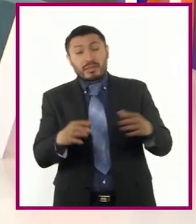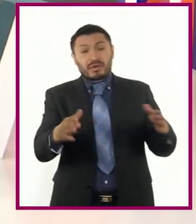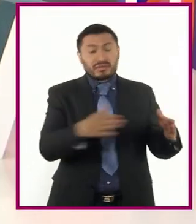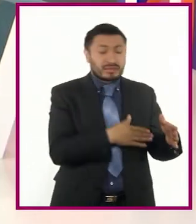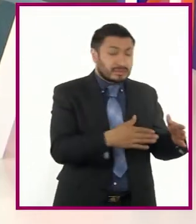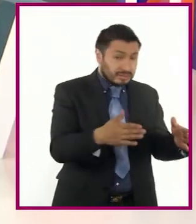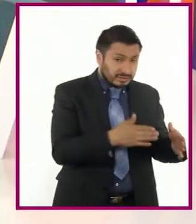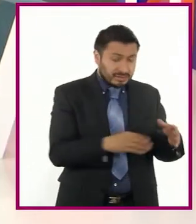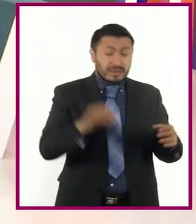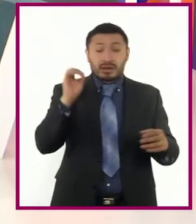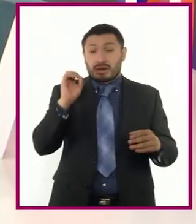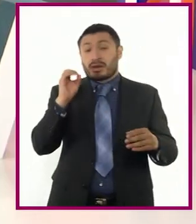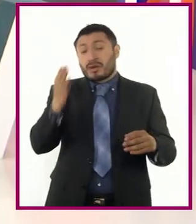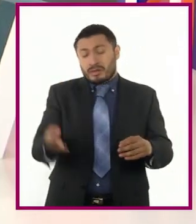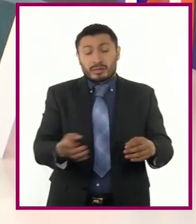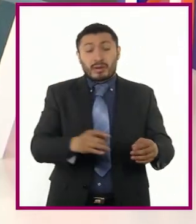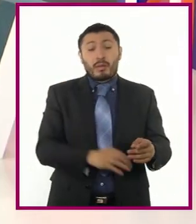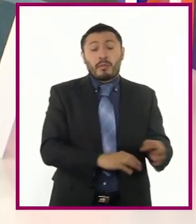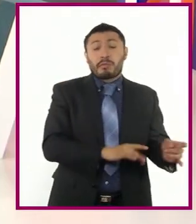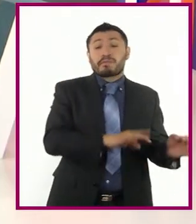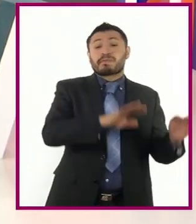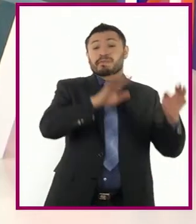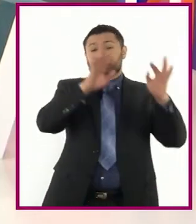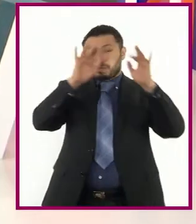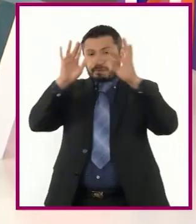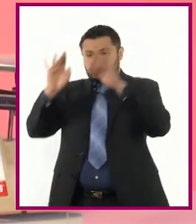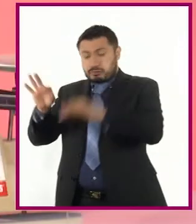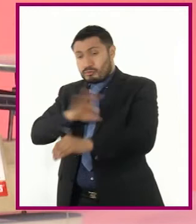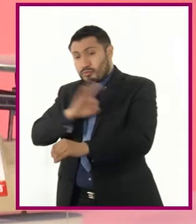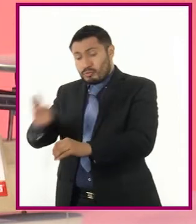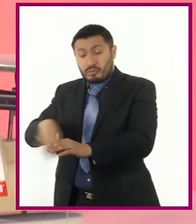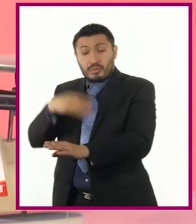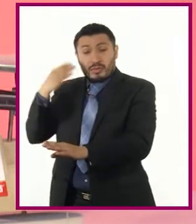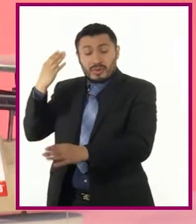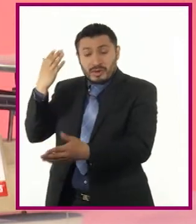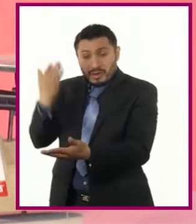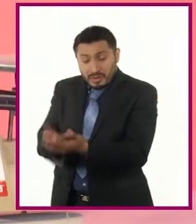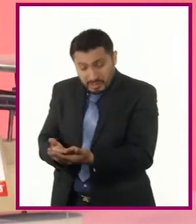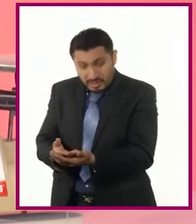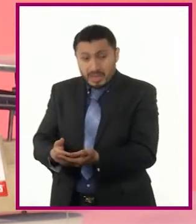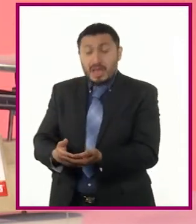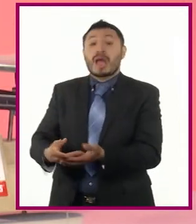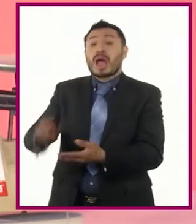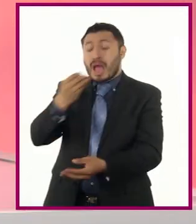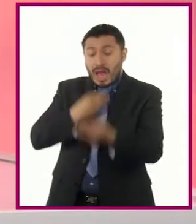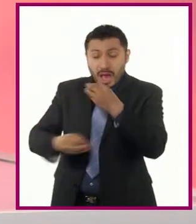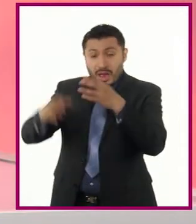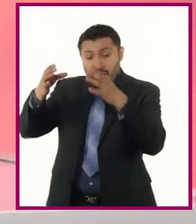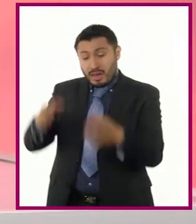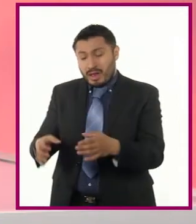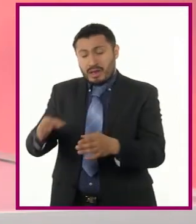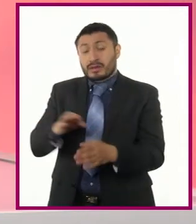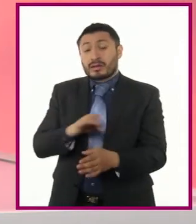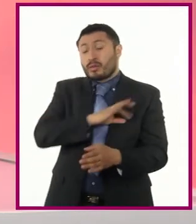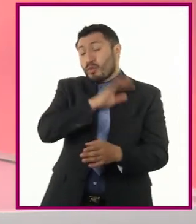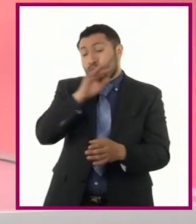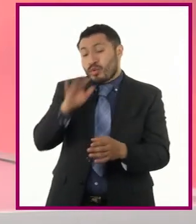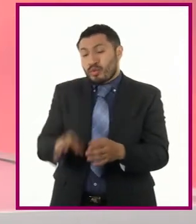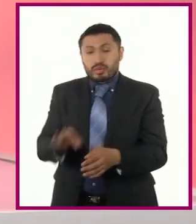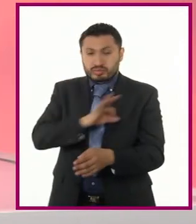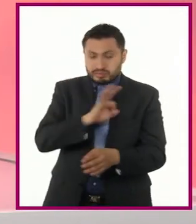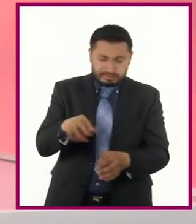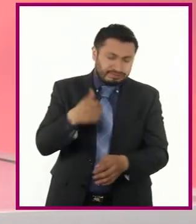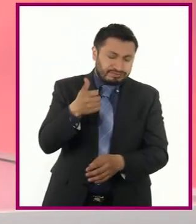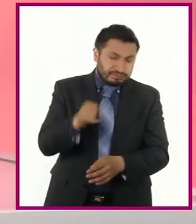pues obviamente estas partículas viajan y pueden caer al alimento. Entonces, esa es una manera en cómo pueden contaminarse los alimentos.